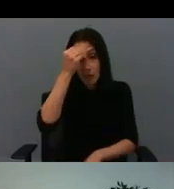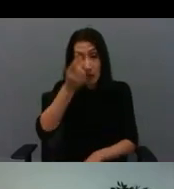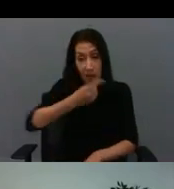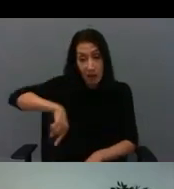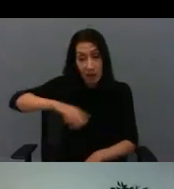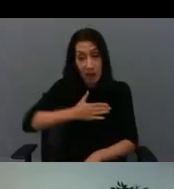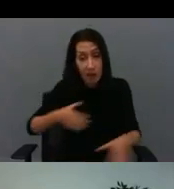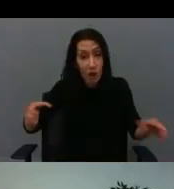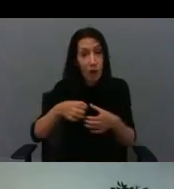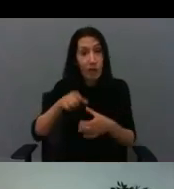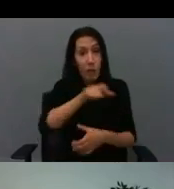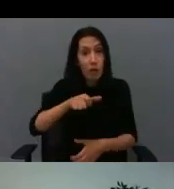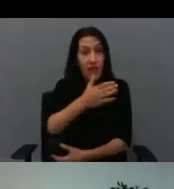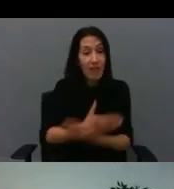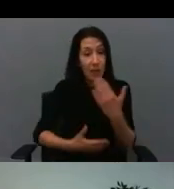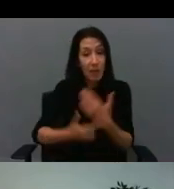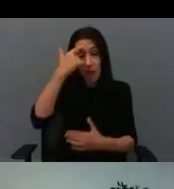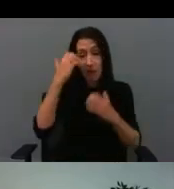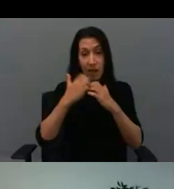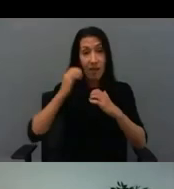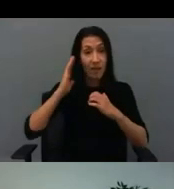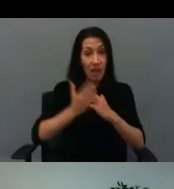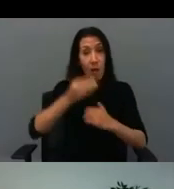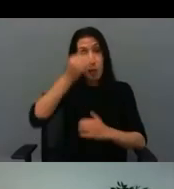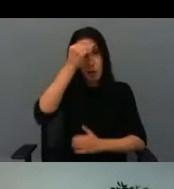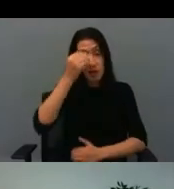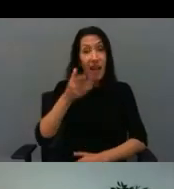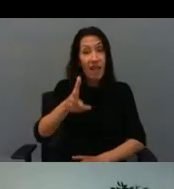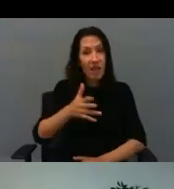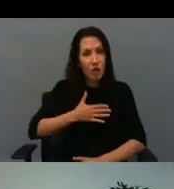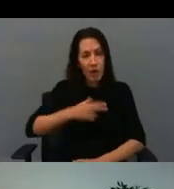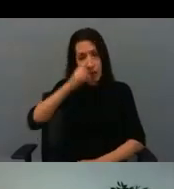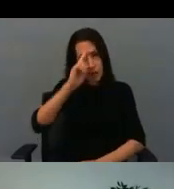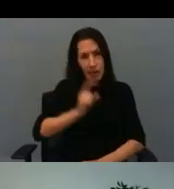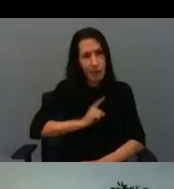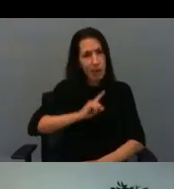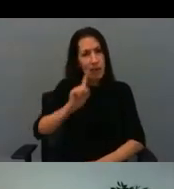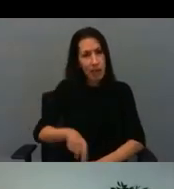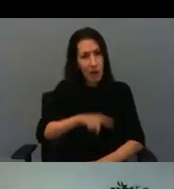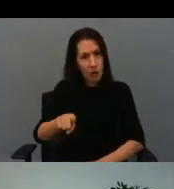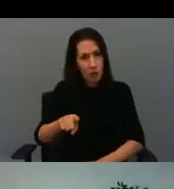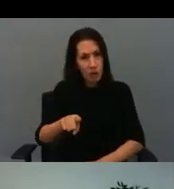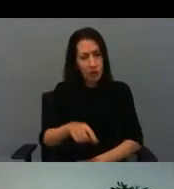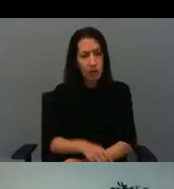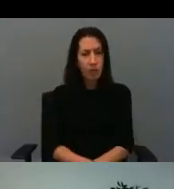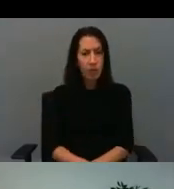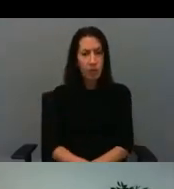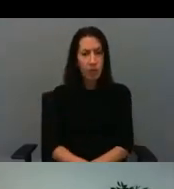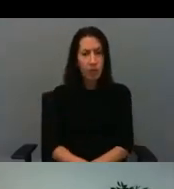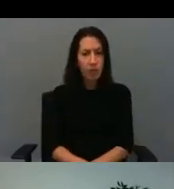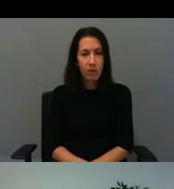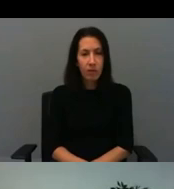No, que sí. ¿Tú crees que ya se han reivindicado bastante eso? Hay que